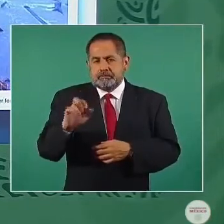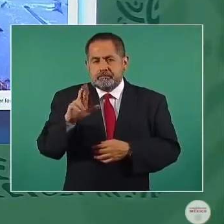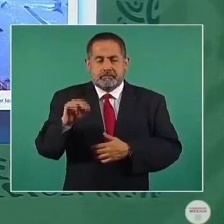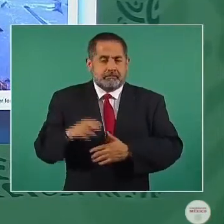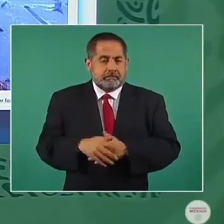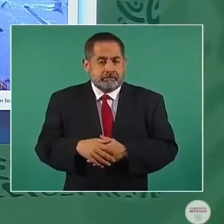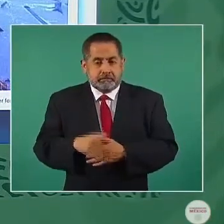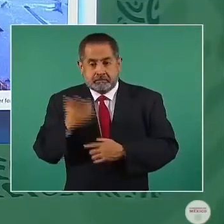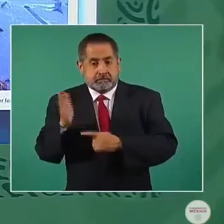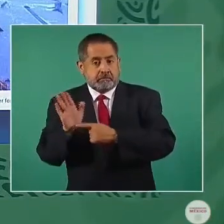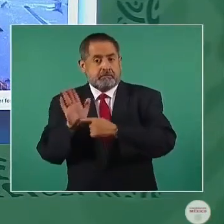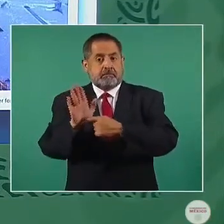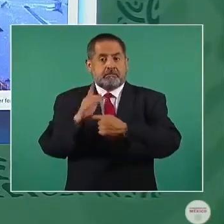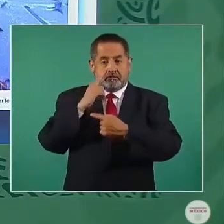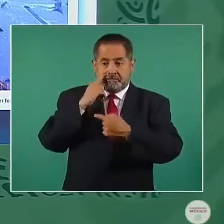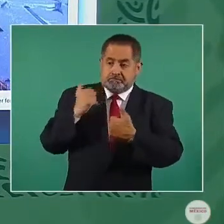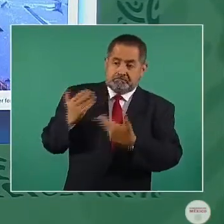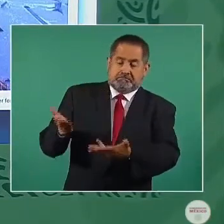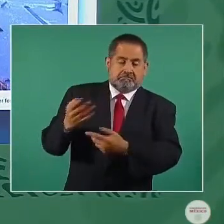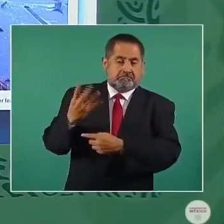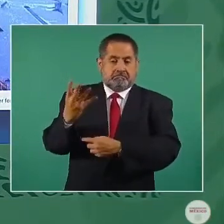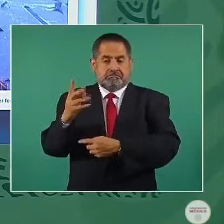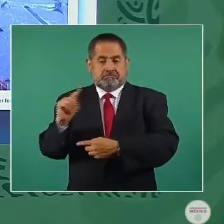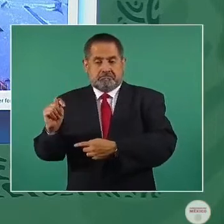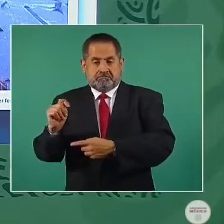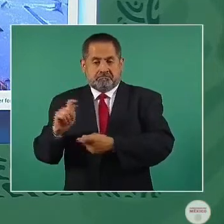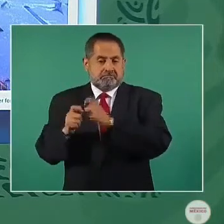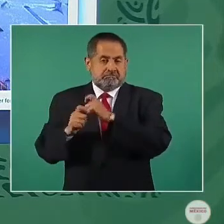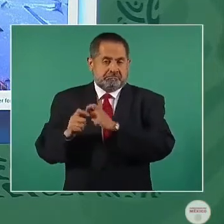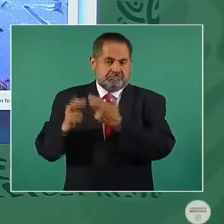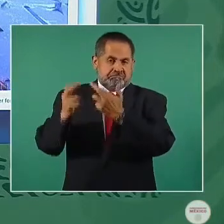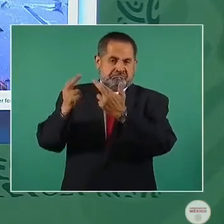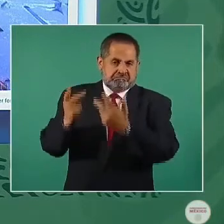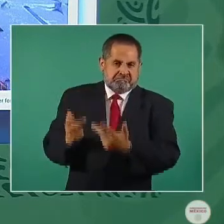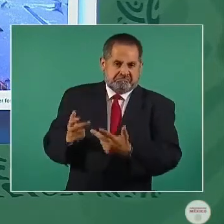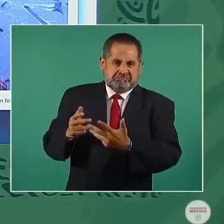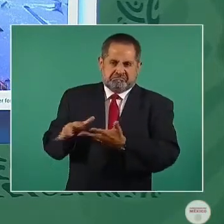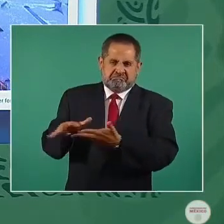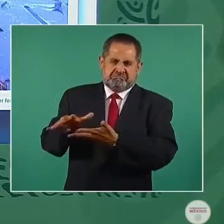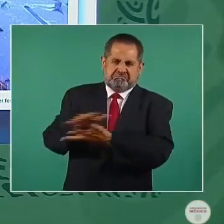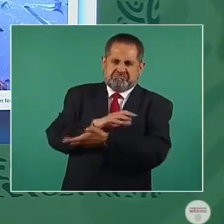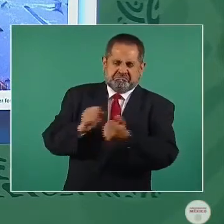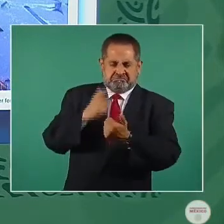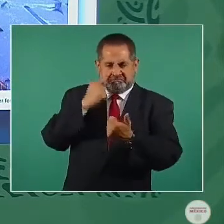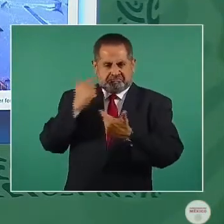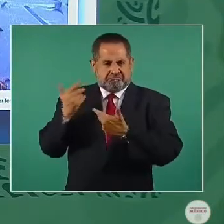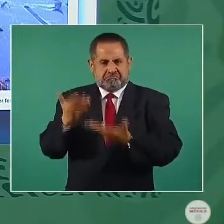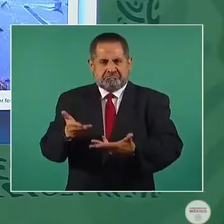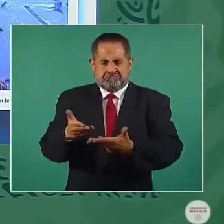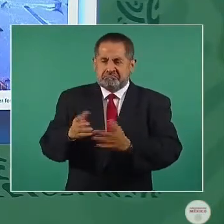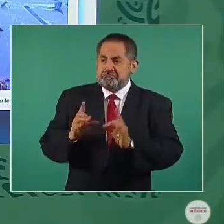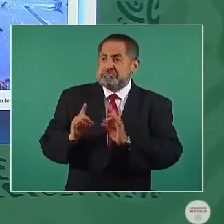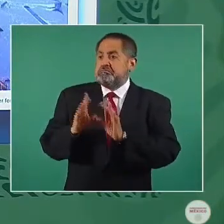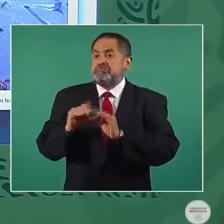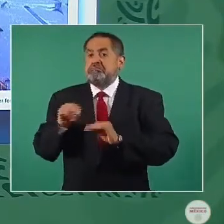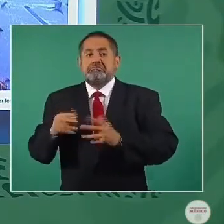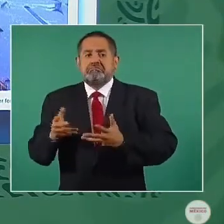una representación más de la 4T, devastación, destrucción, improvisación.